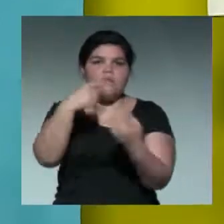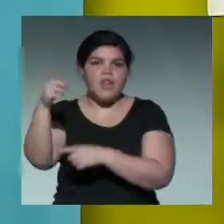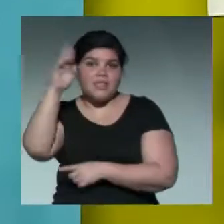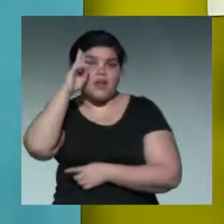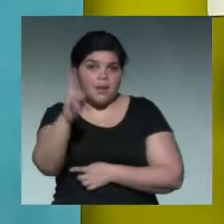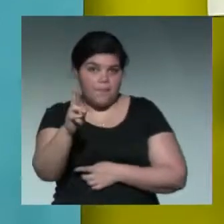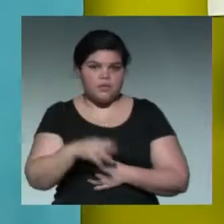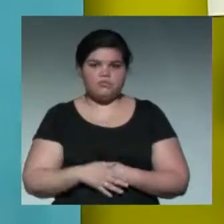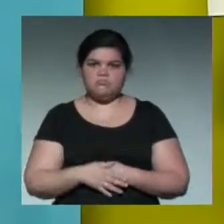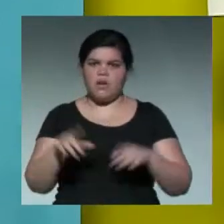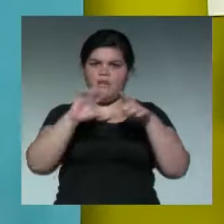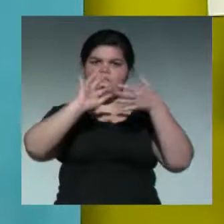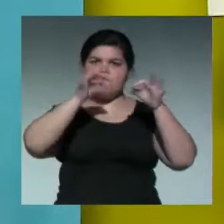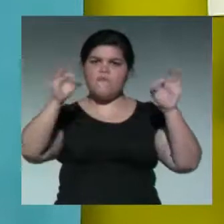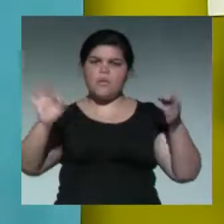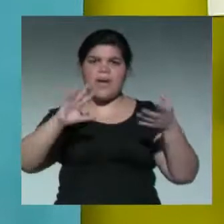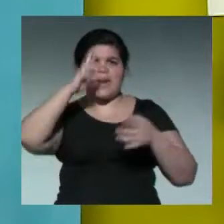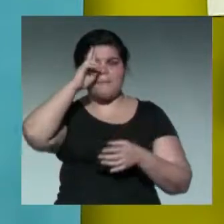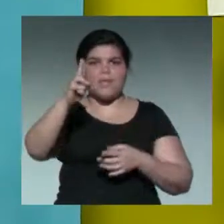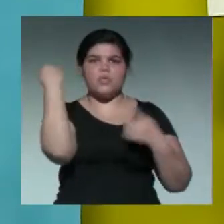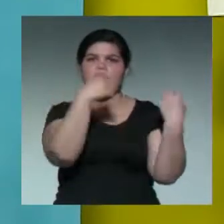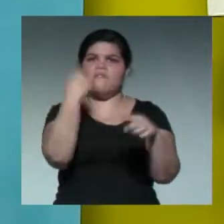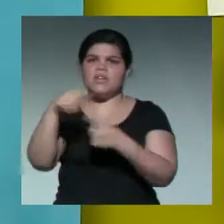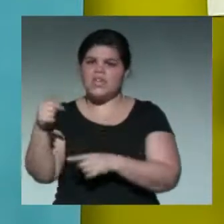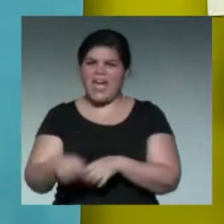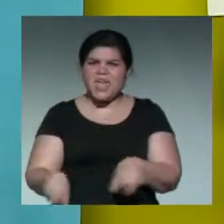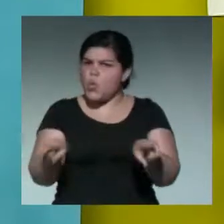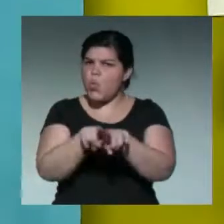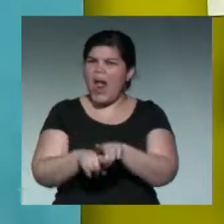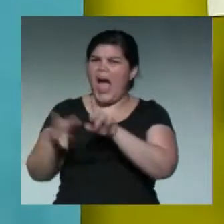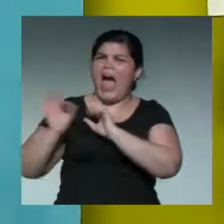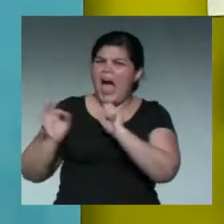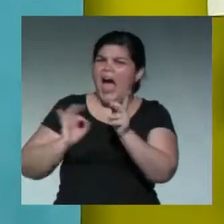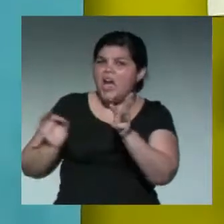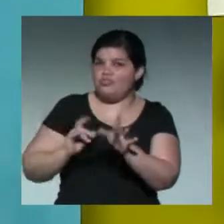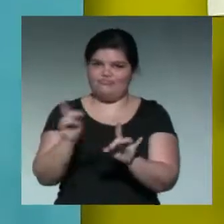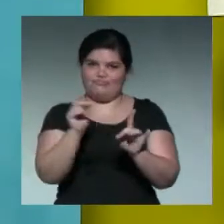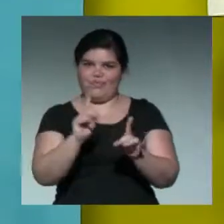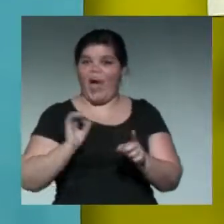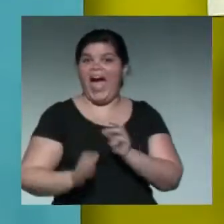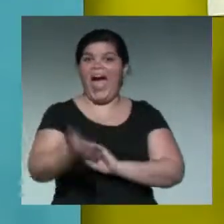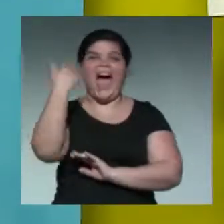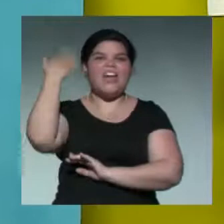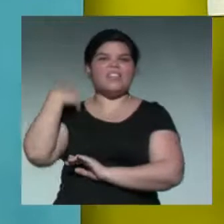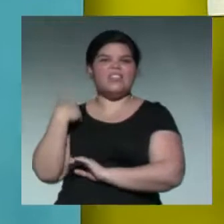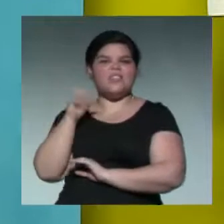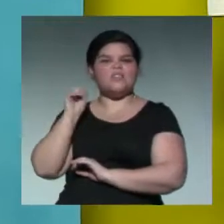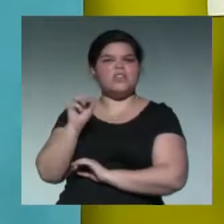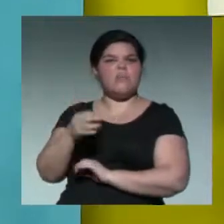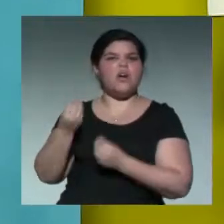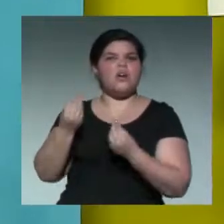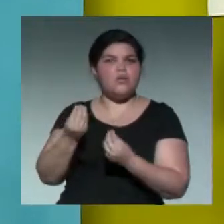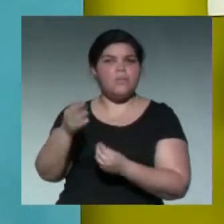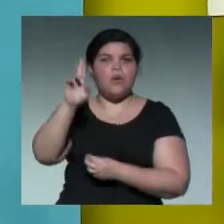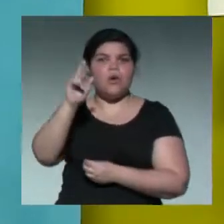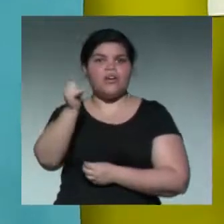le decimos esa forma de denominarlo, porque hasta hace unos años atrás hablábamos del Día de la Raza, del descubrimiento de América, de